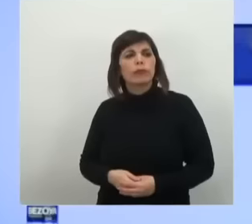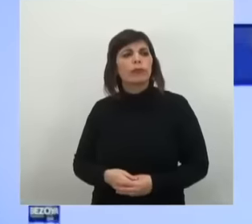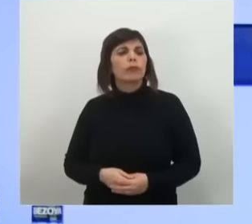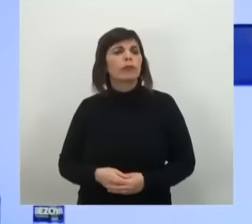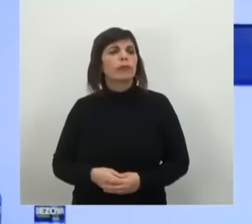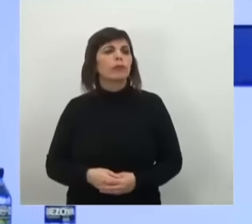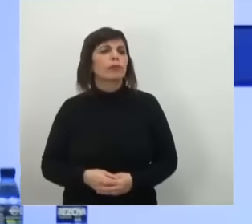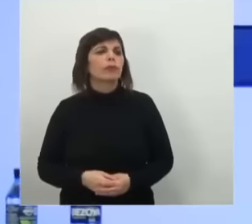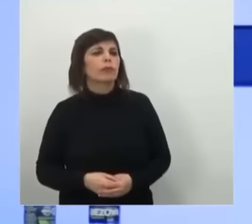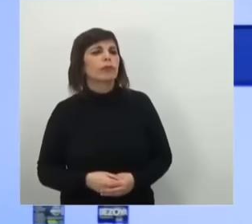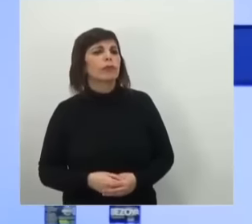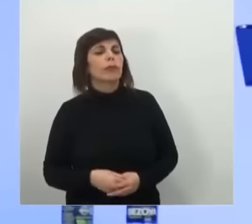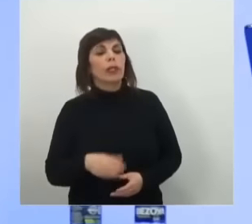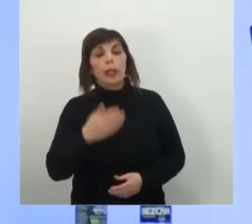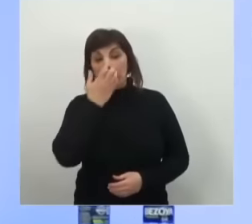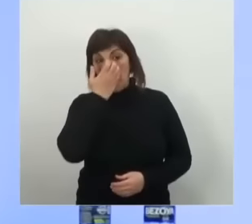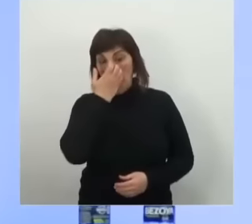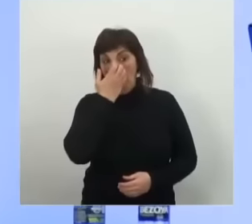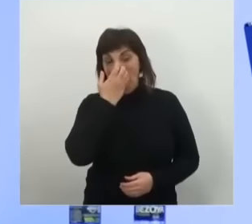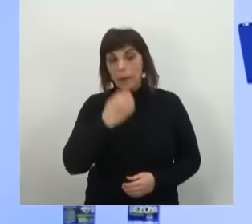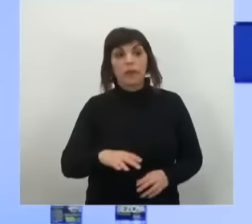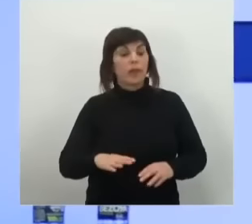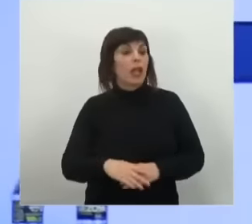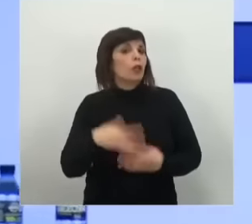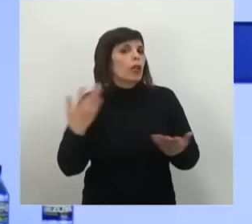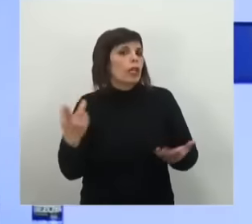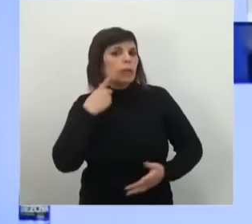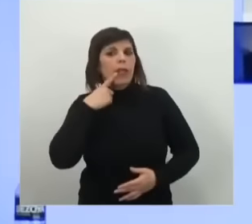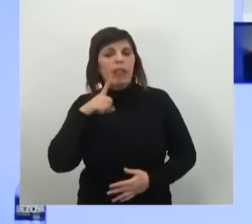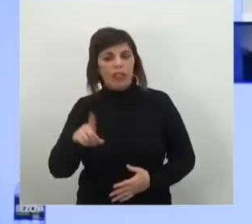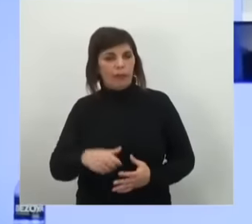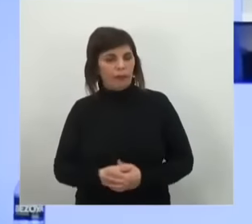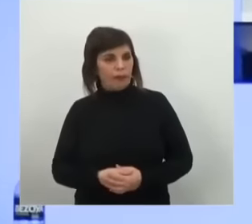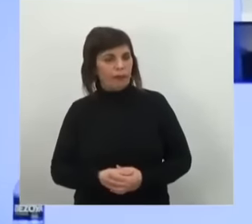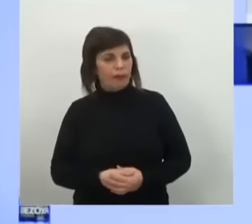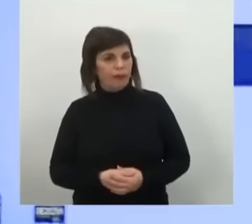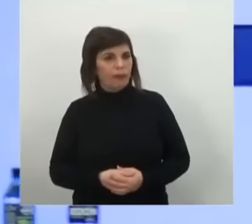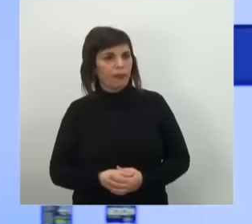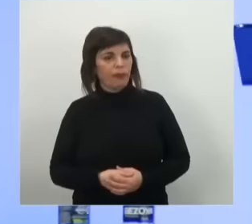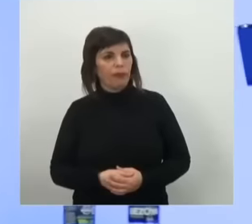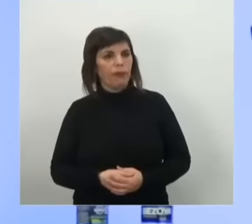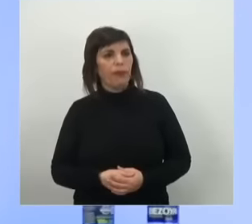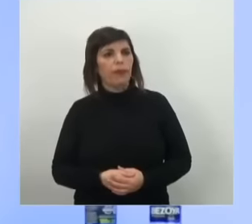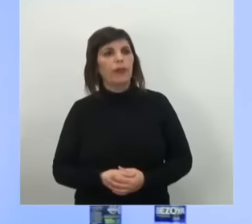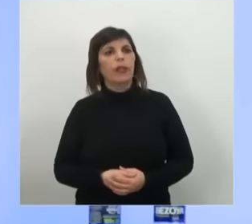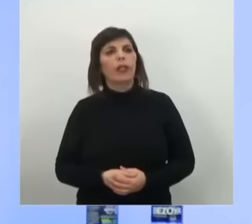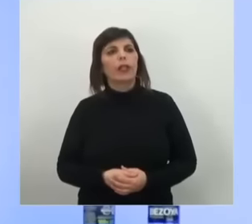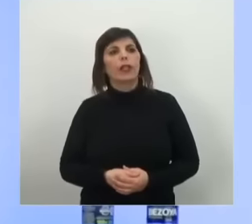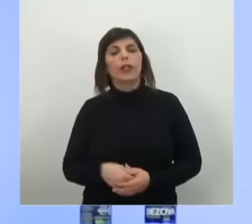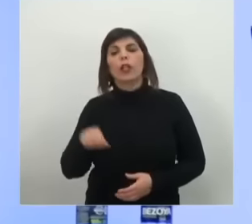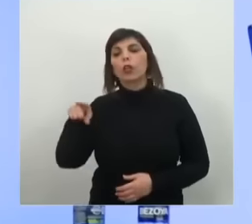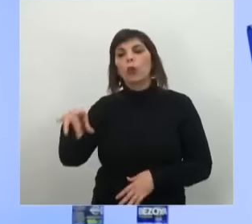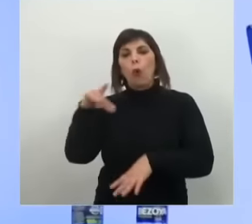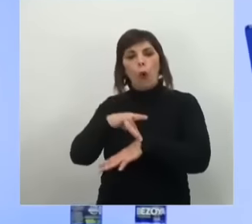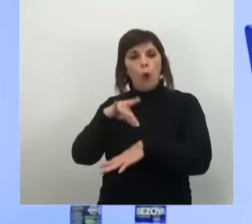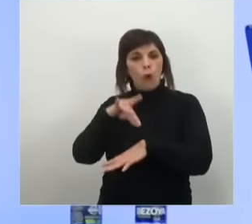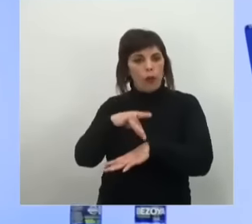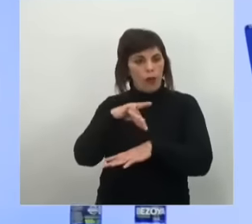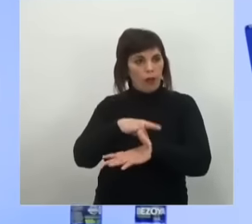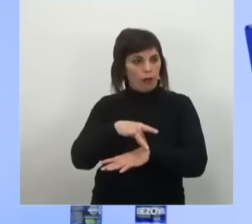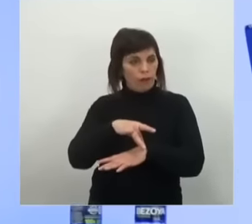asiento porque te tenemos que dar tu resultado y cuando me dan el resultado me dicen lo siguiente tú tienes una enfermedad